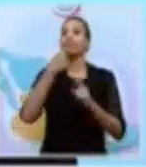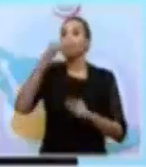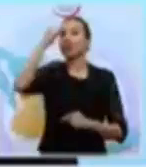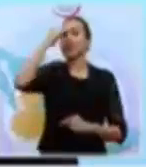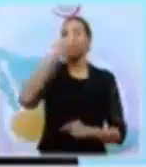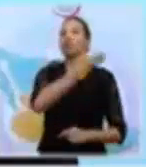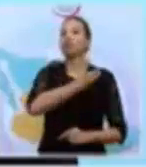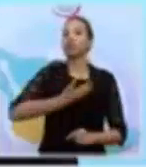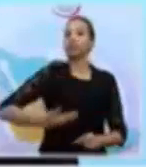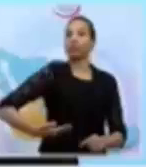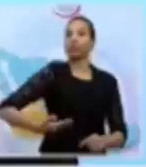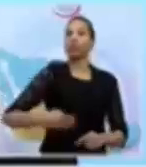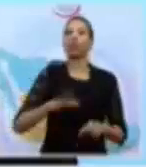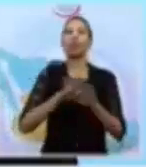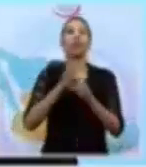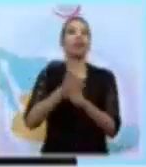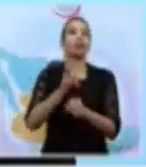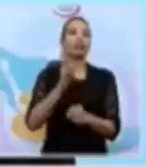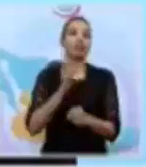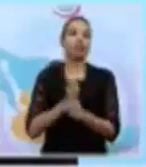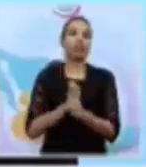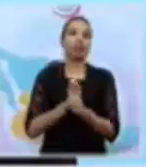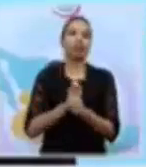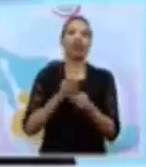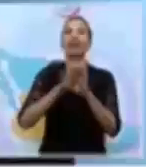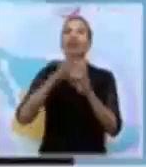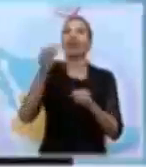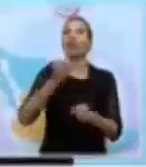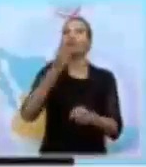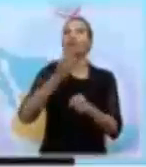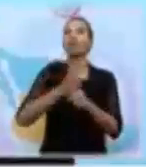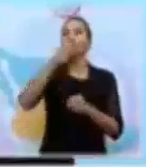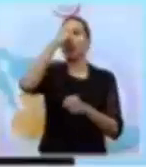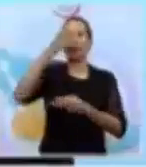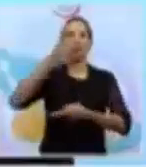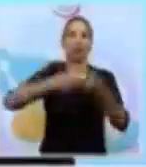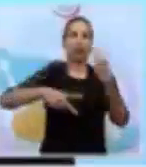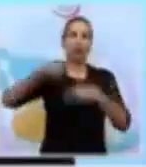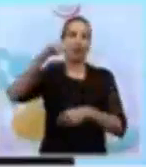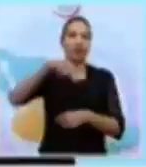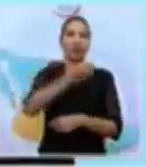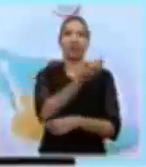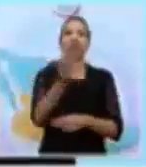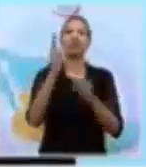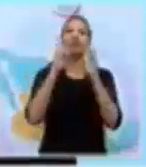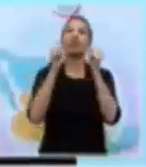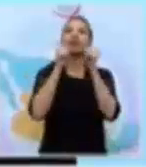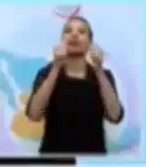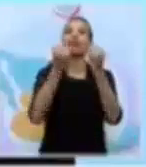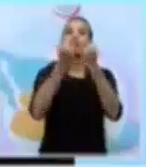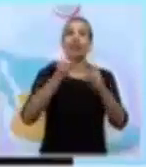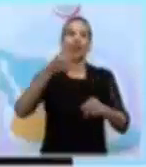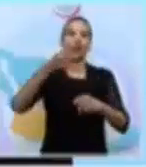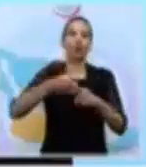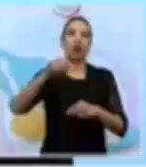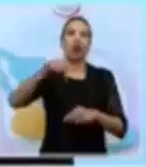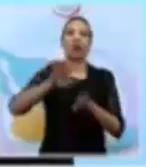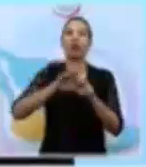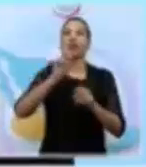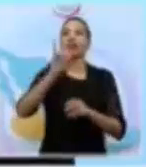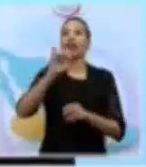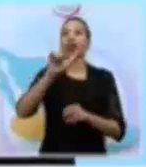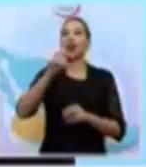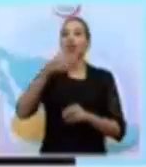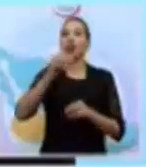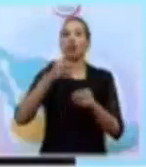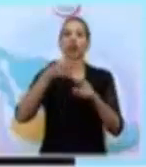presidente, la invitación y esta oportunidad de estar con ustedes en la inauguración de este diálogo público